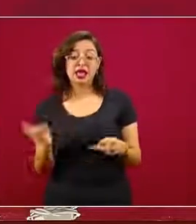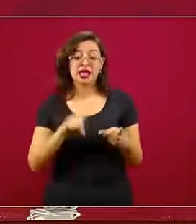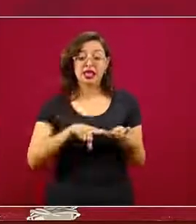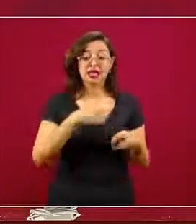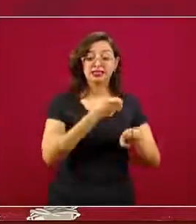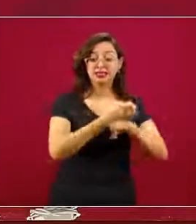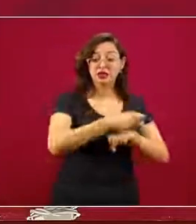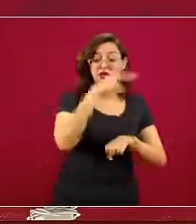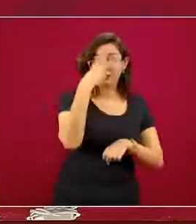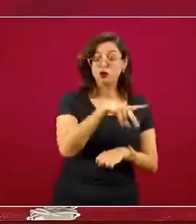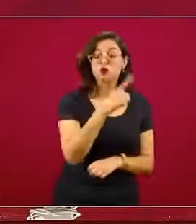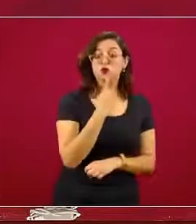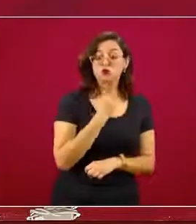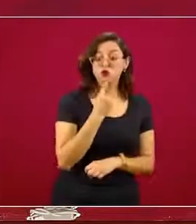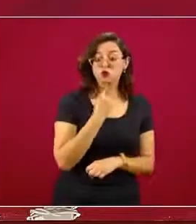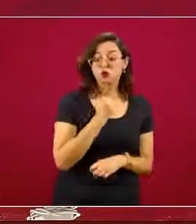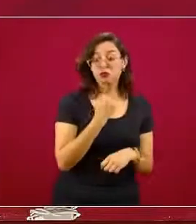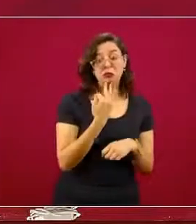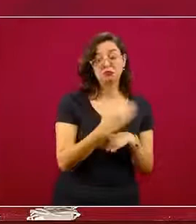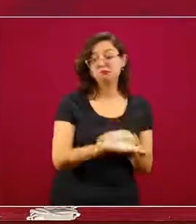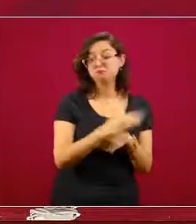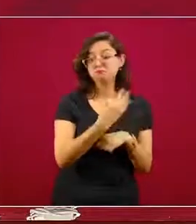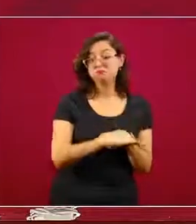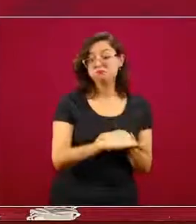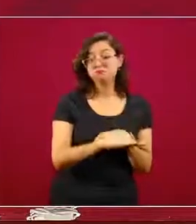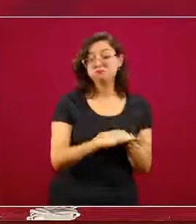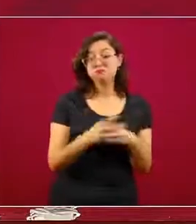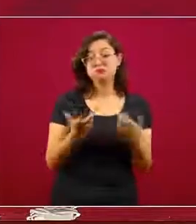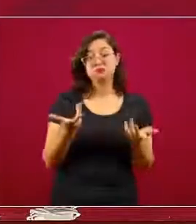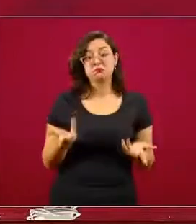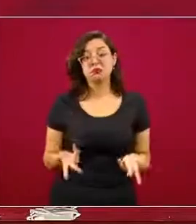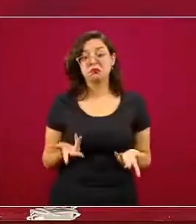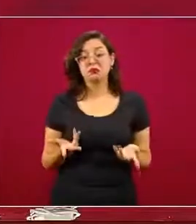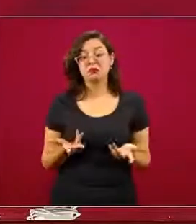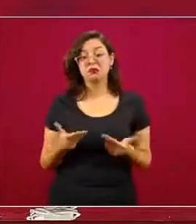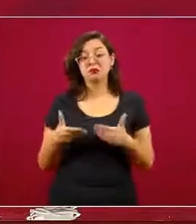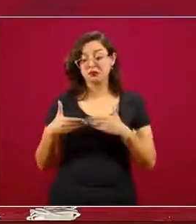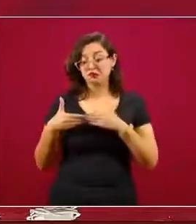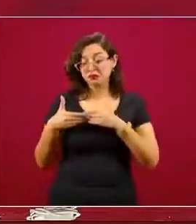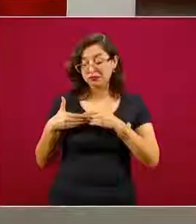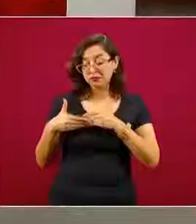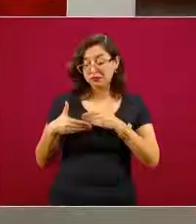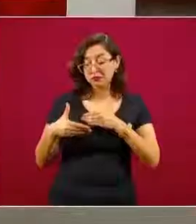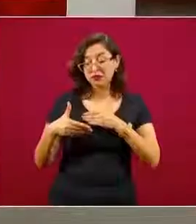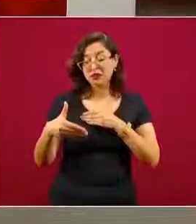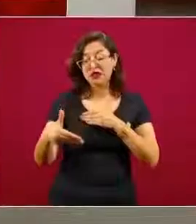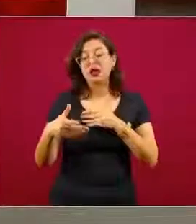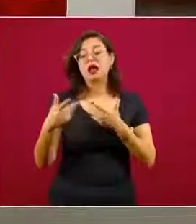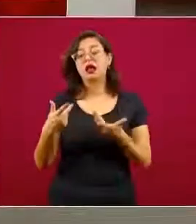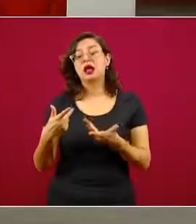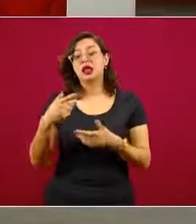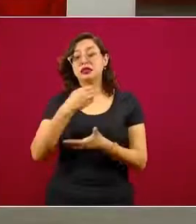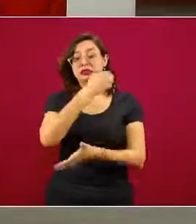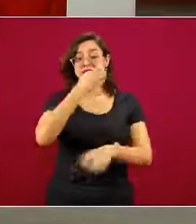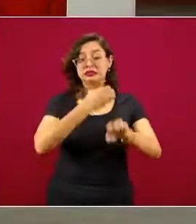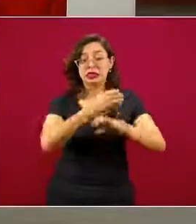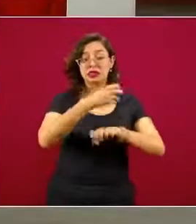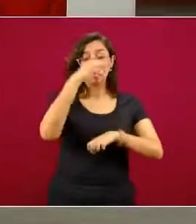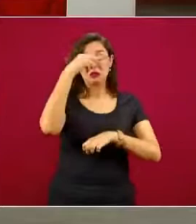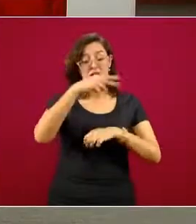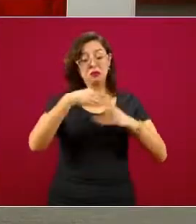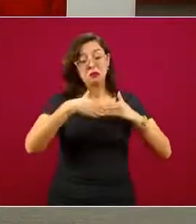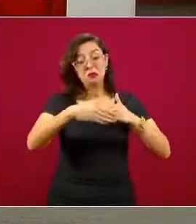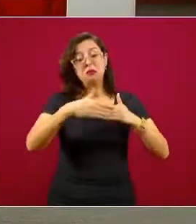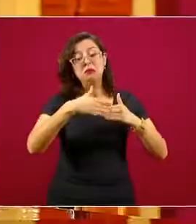hoy esté en color rojo. De acuerdo a la trayectoria de la epidemia en el Estado de México, es probable que muy